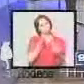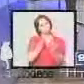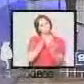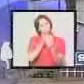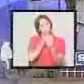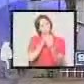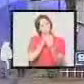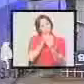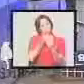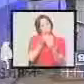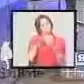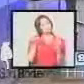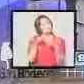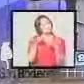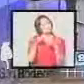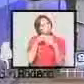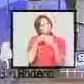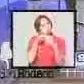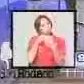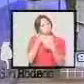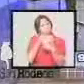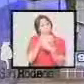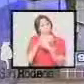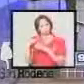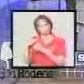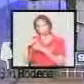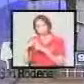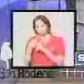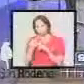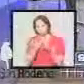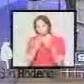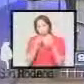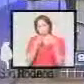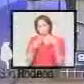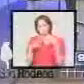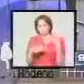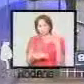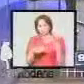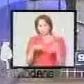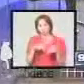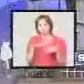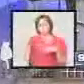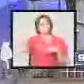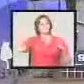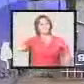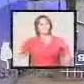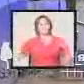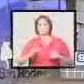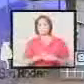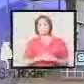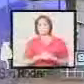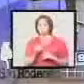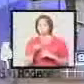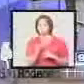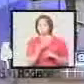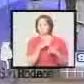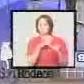Entonces, ¿cuál es el problema? Llega uno con el cliente y le ponen tantos peros que el cliente termina yéndose. Otro